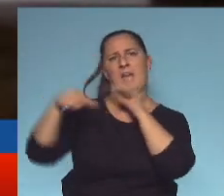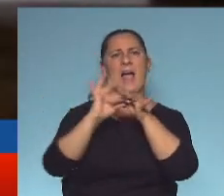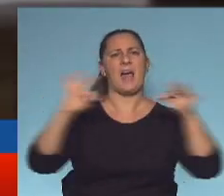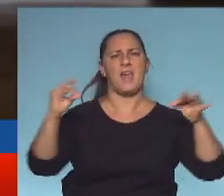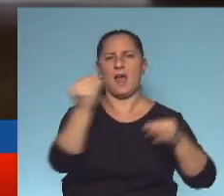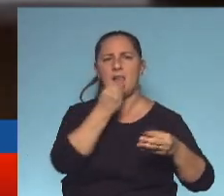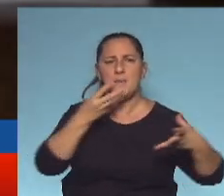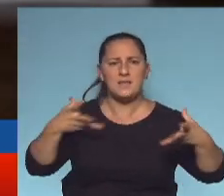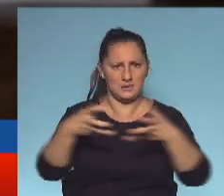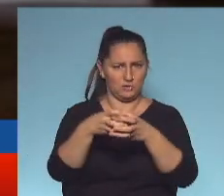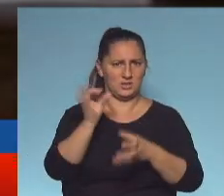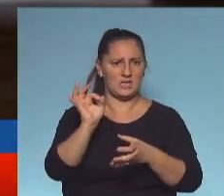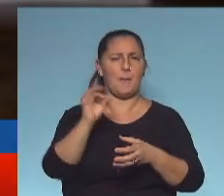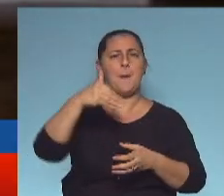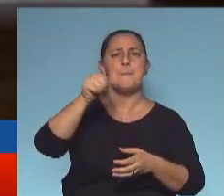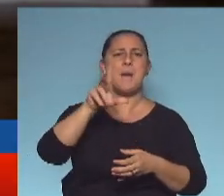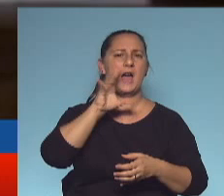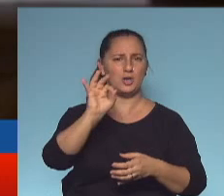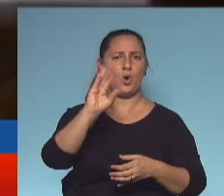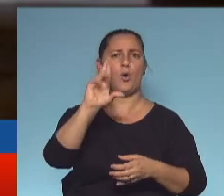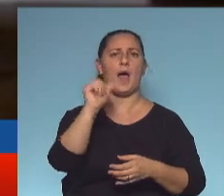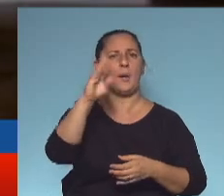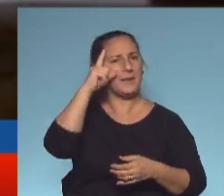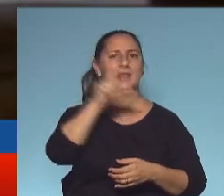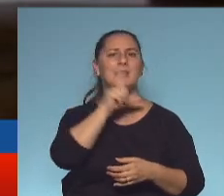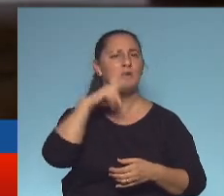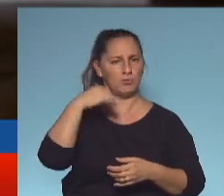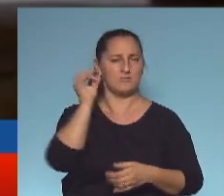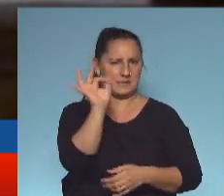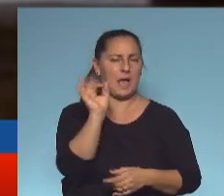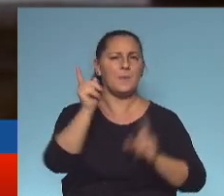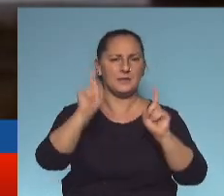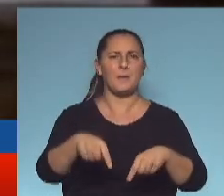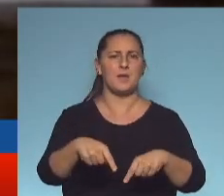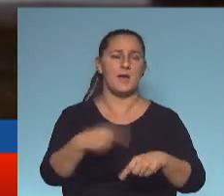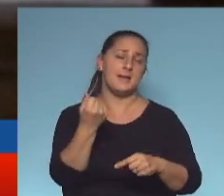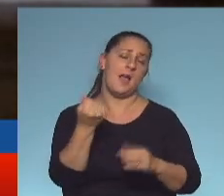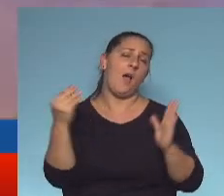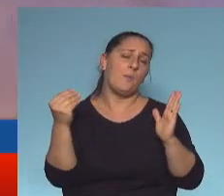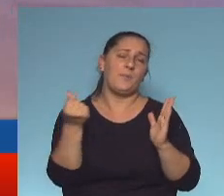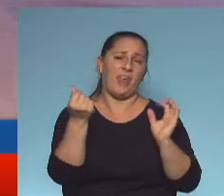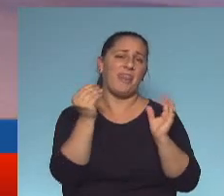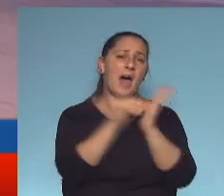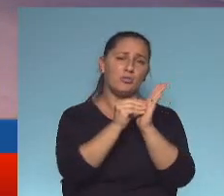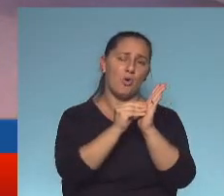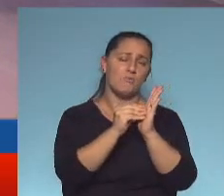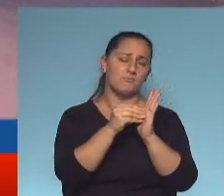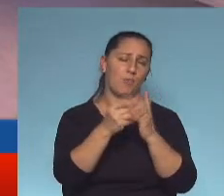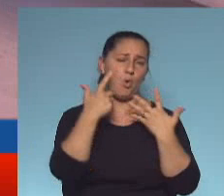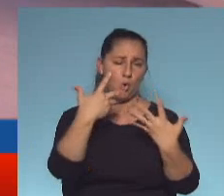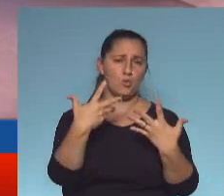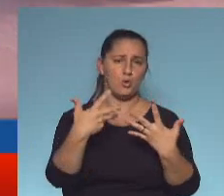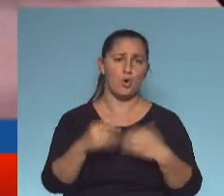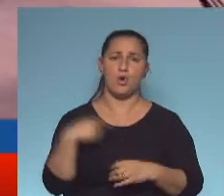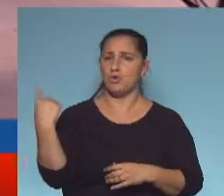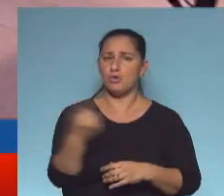alimentaria, lo sabe, lo ha dicho Mario Ravetino, y creo que es un dato obvio. Y obviamente, para